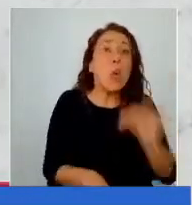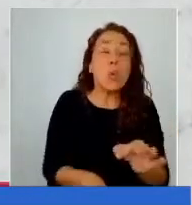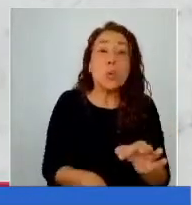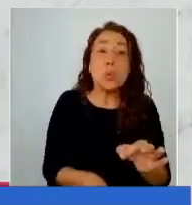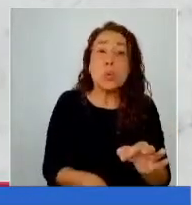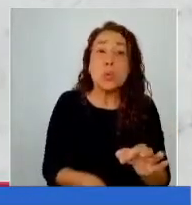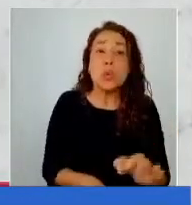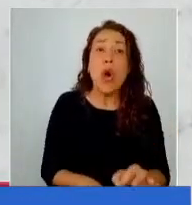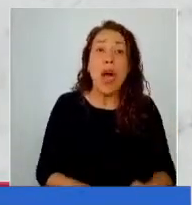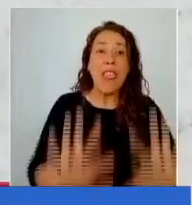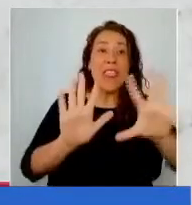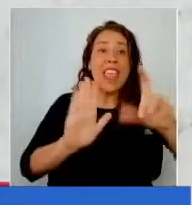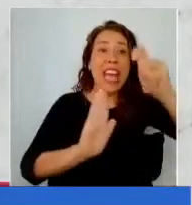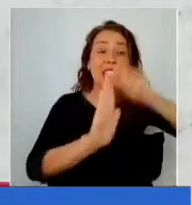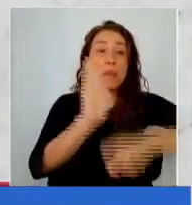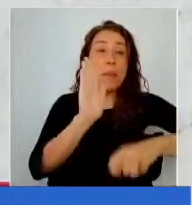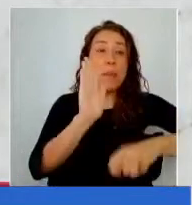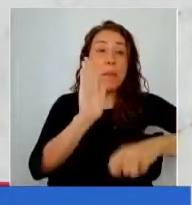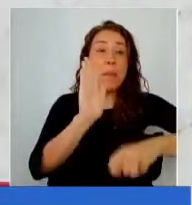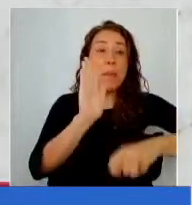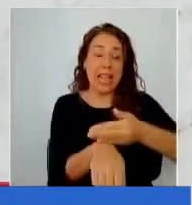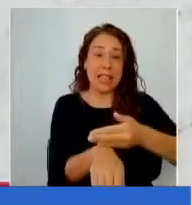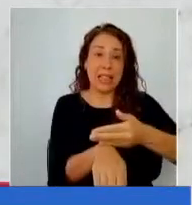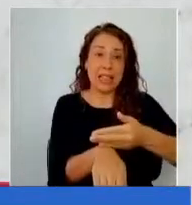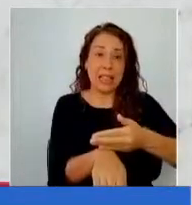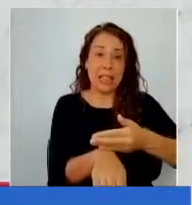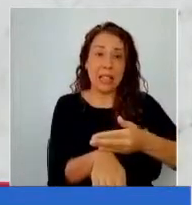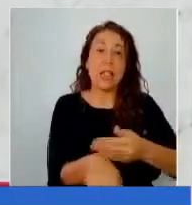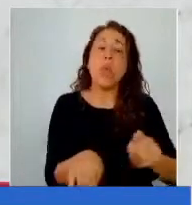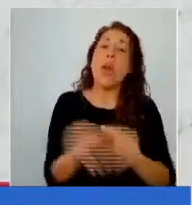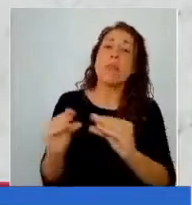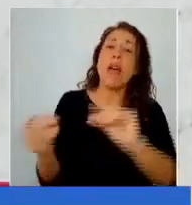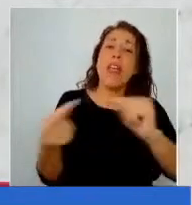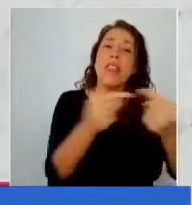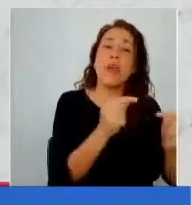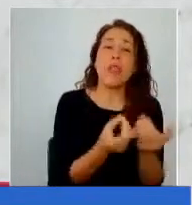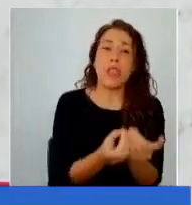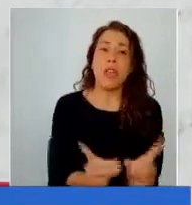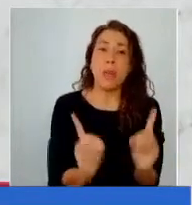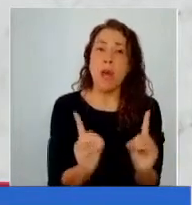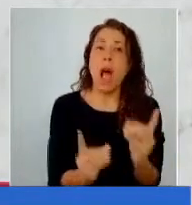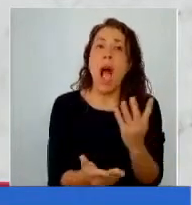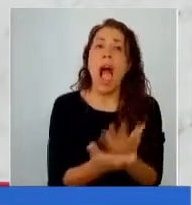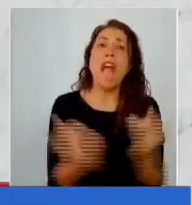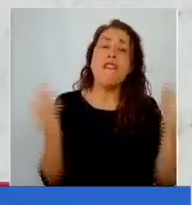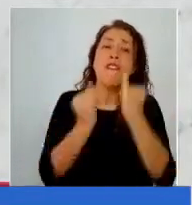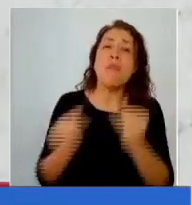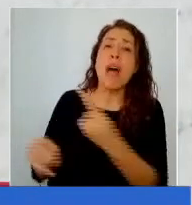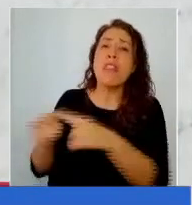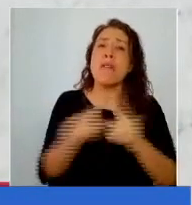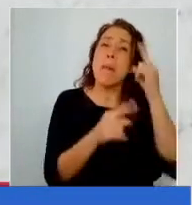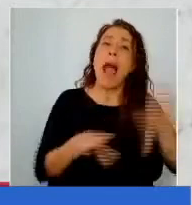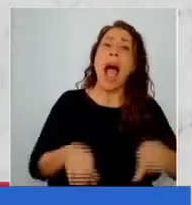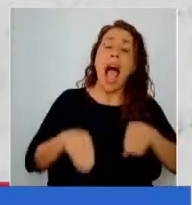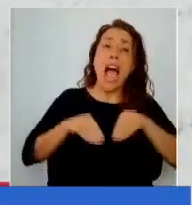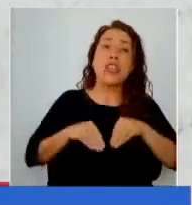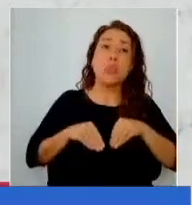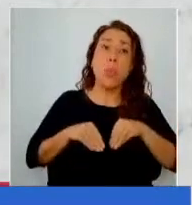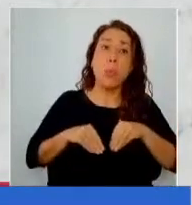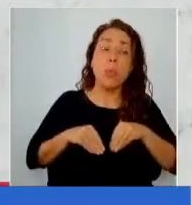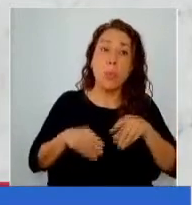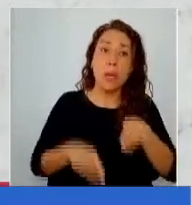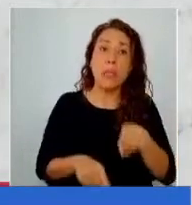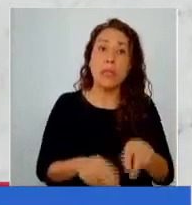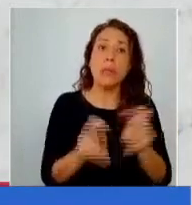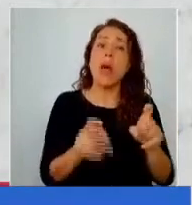atrás como en toda discusión democrática había fórmulas distintas para asumir ese resultado y fuera muy